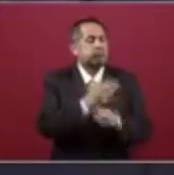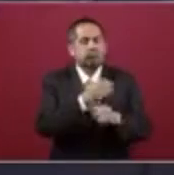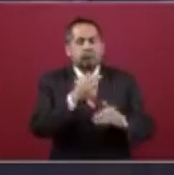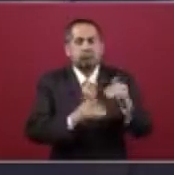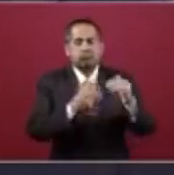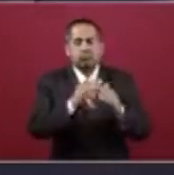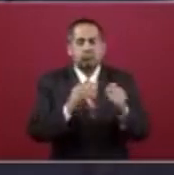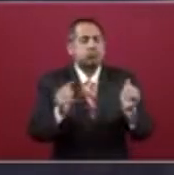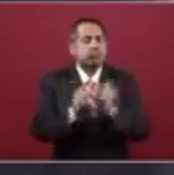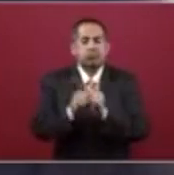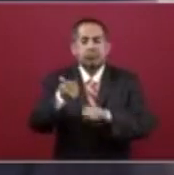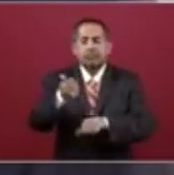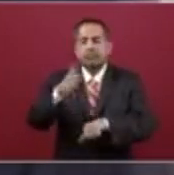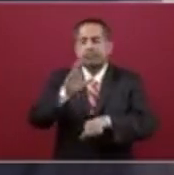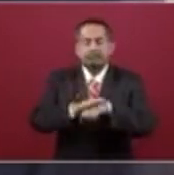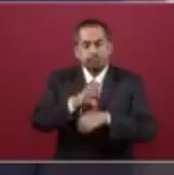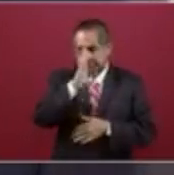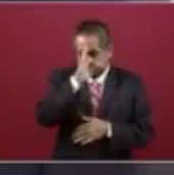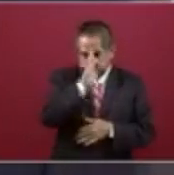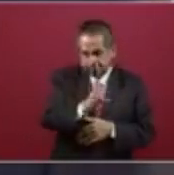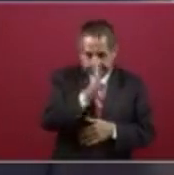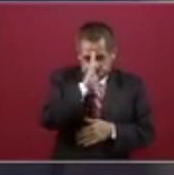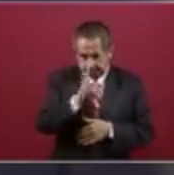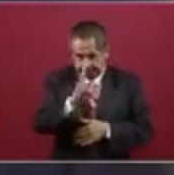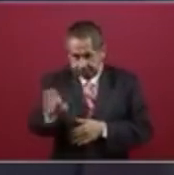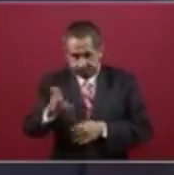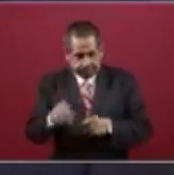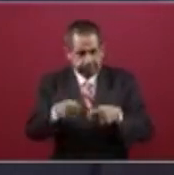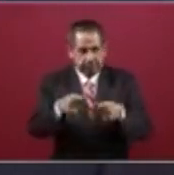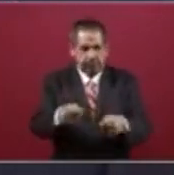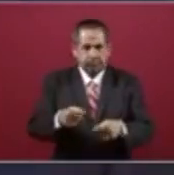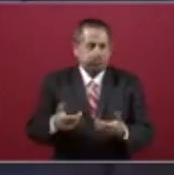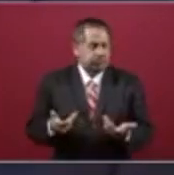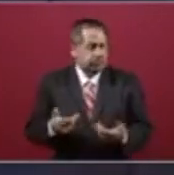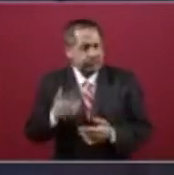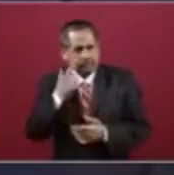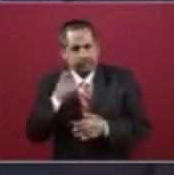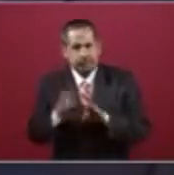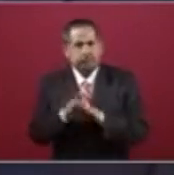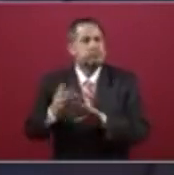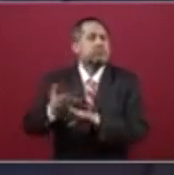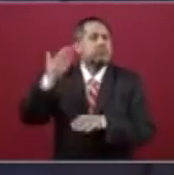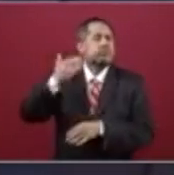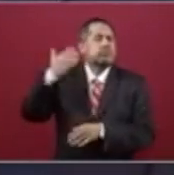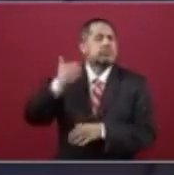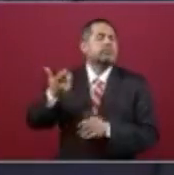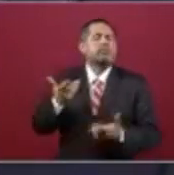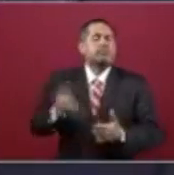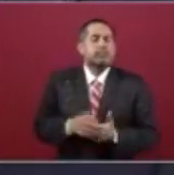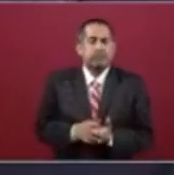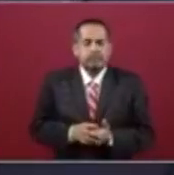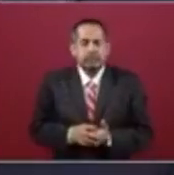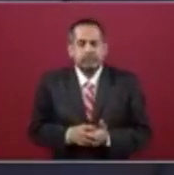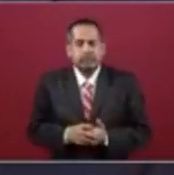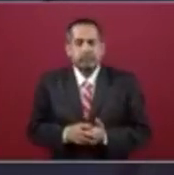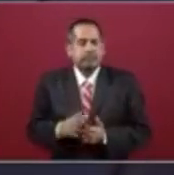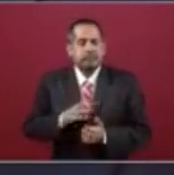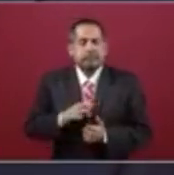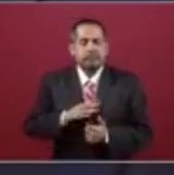hagan por administración directa, porque qué cosa se hacía. Habían